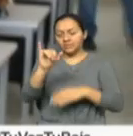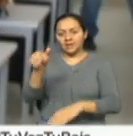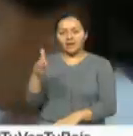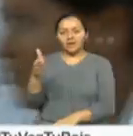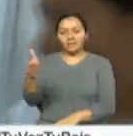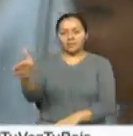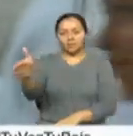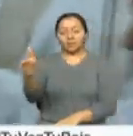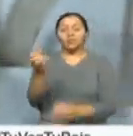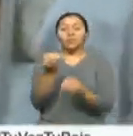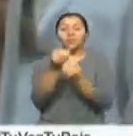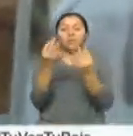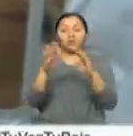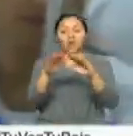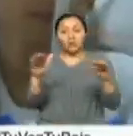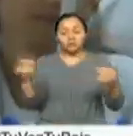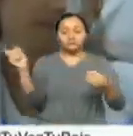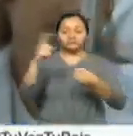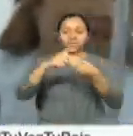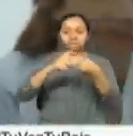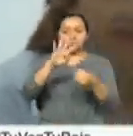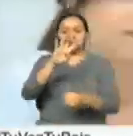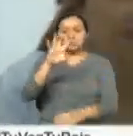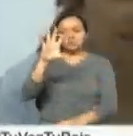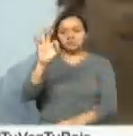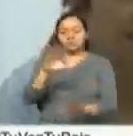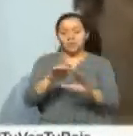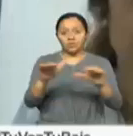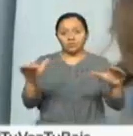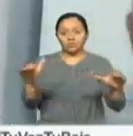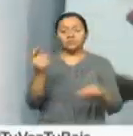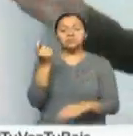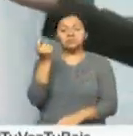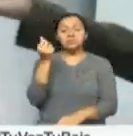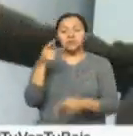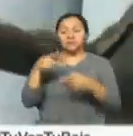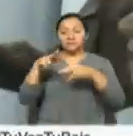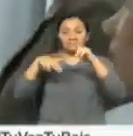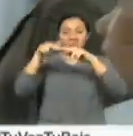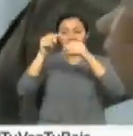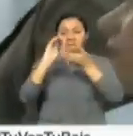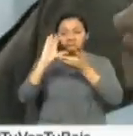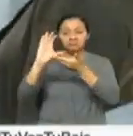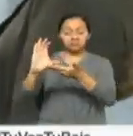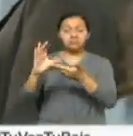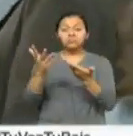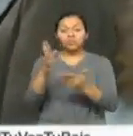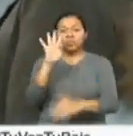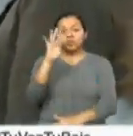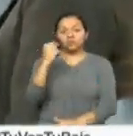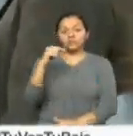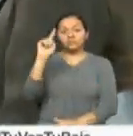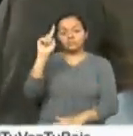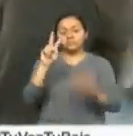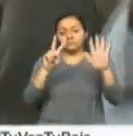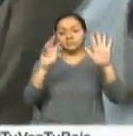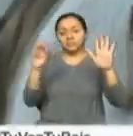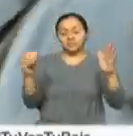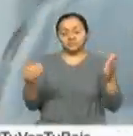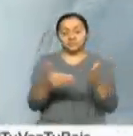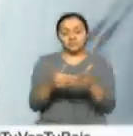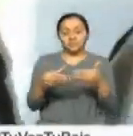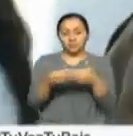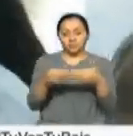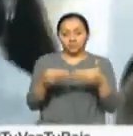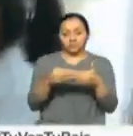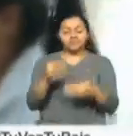una inversión de 4.7 millones de dólares, fue recorrida e inaugurada por el presidente de la República, Rafael Correa